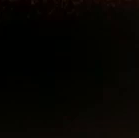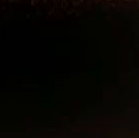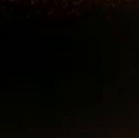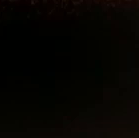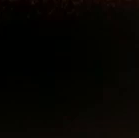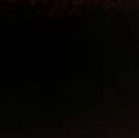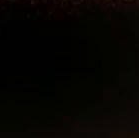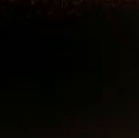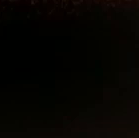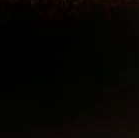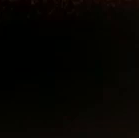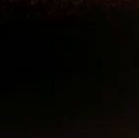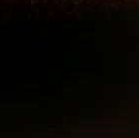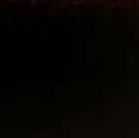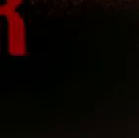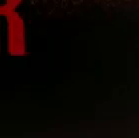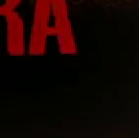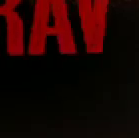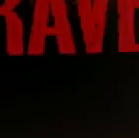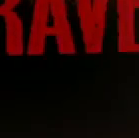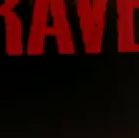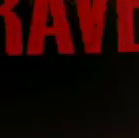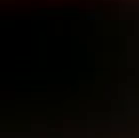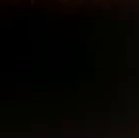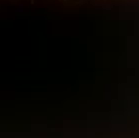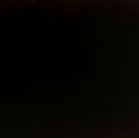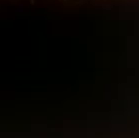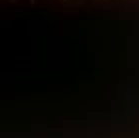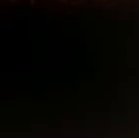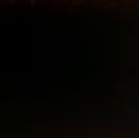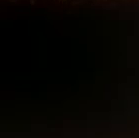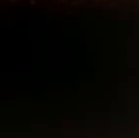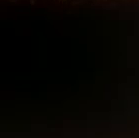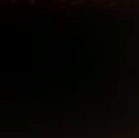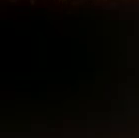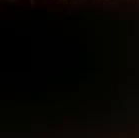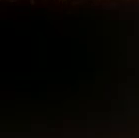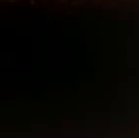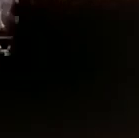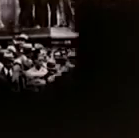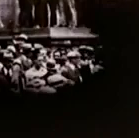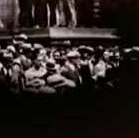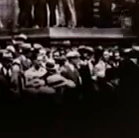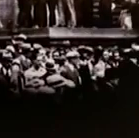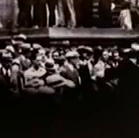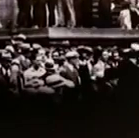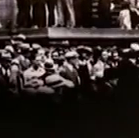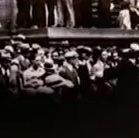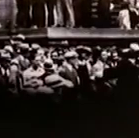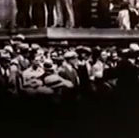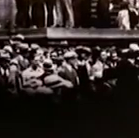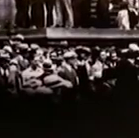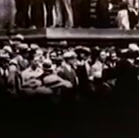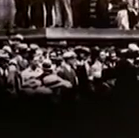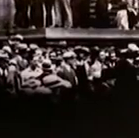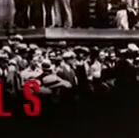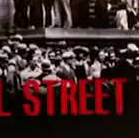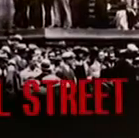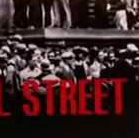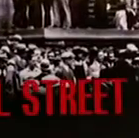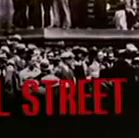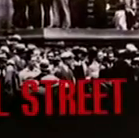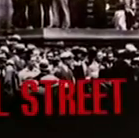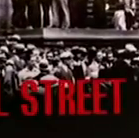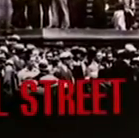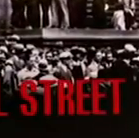Se ha dicho incluso que el choque externo será más grave que el de 1929, cuando ocurrió el